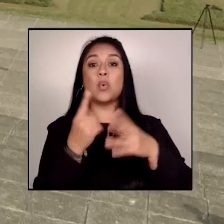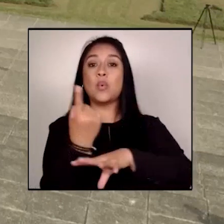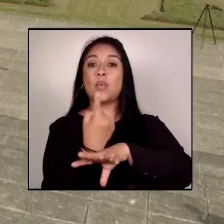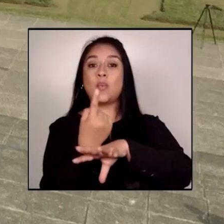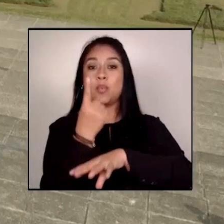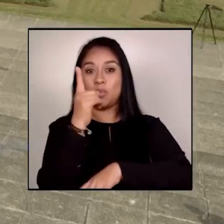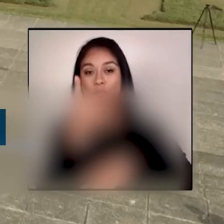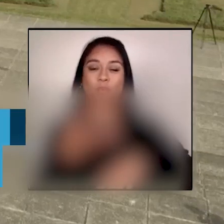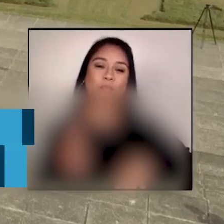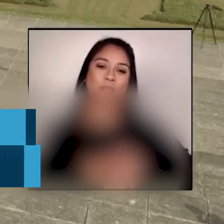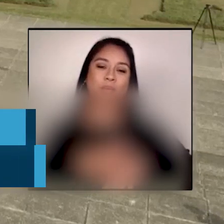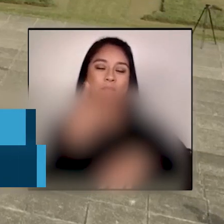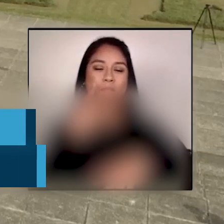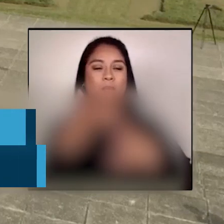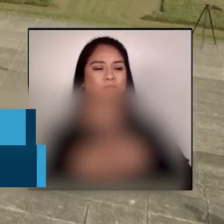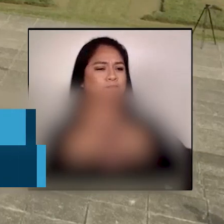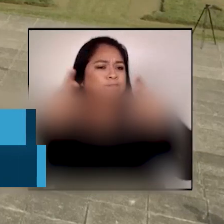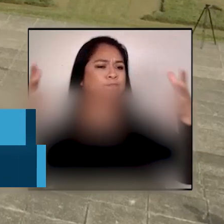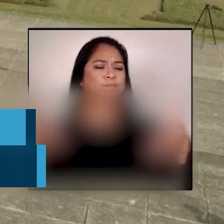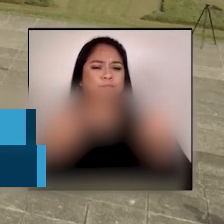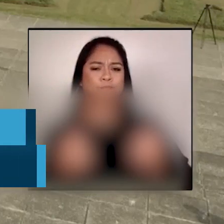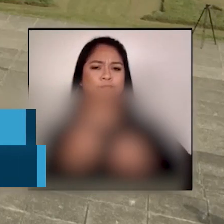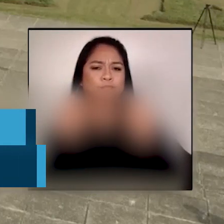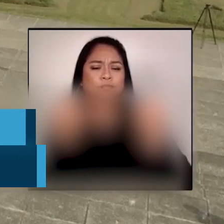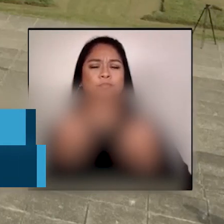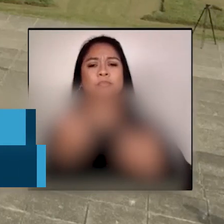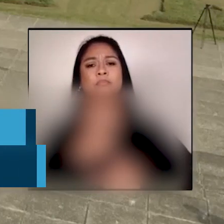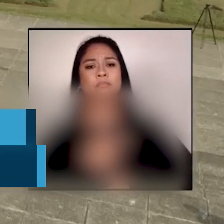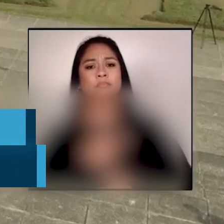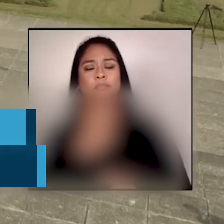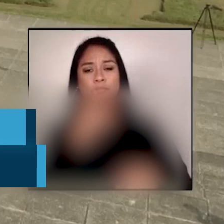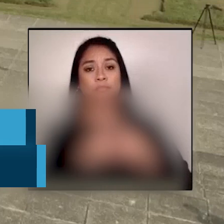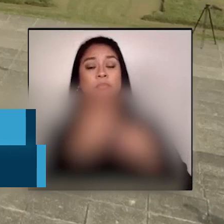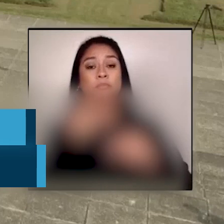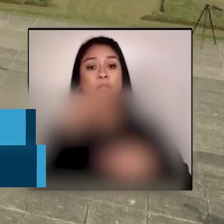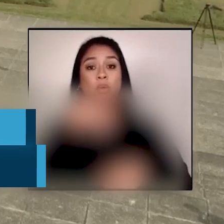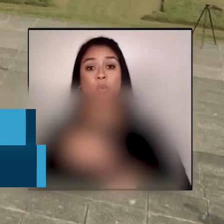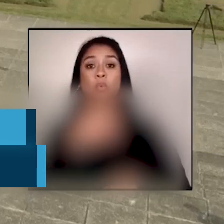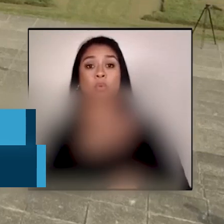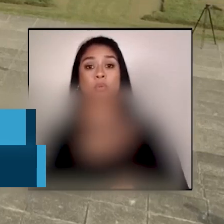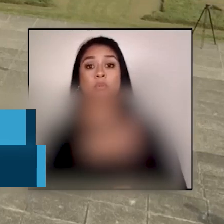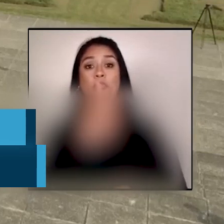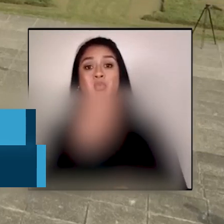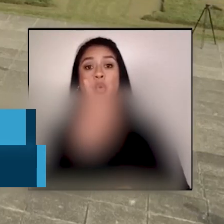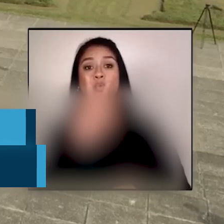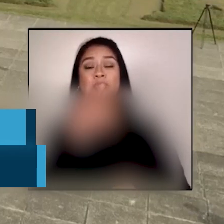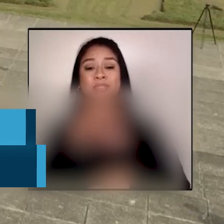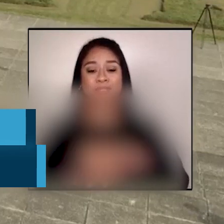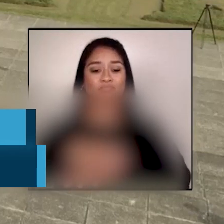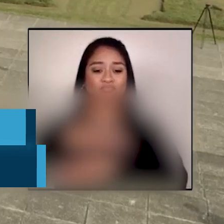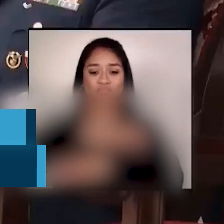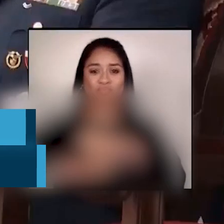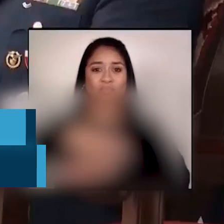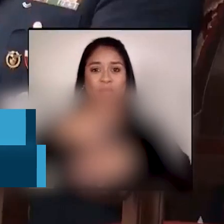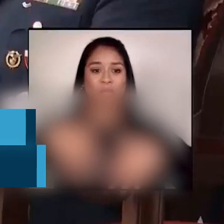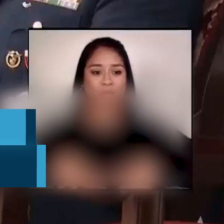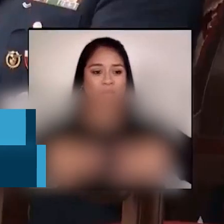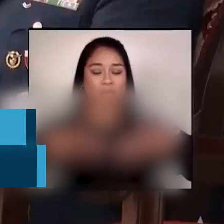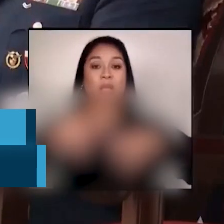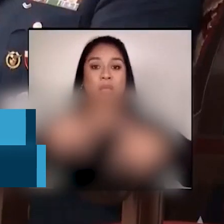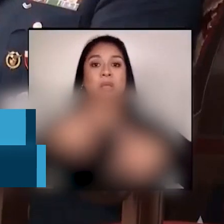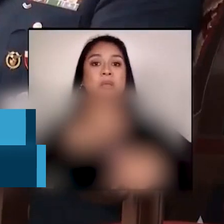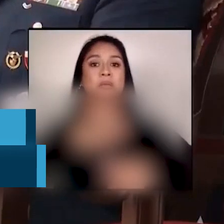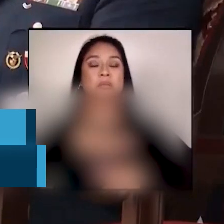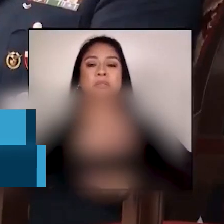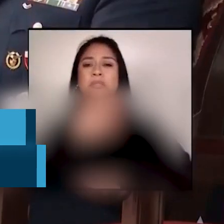engrandeciendo a nuestro ejército fortaleciéndolo hoy tenemos las dos primeras dragas náuticas de toda Centroamérica